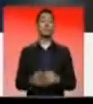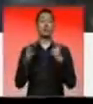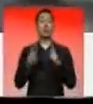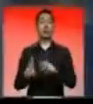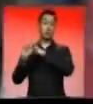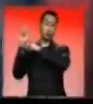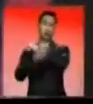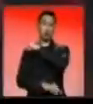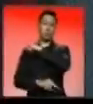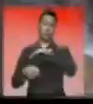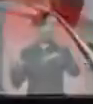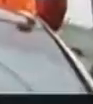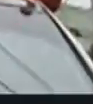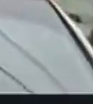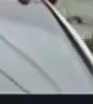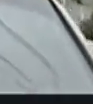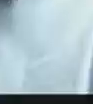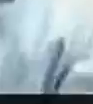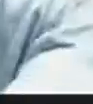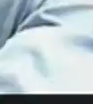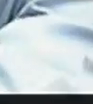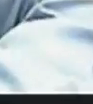muerte.